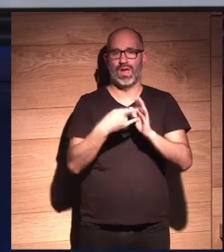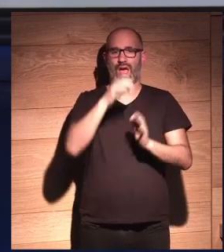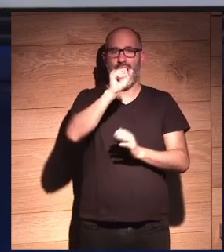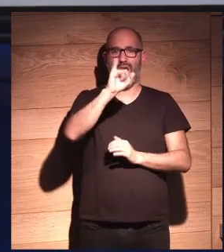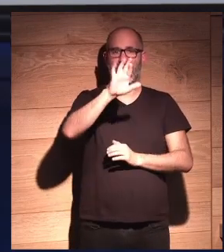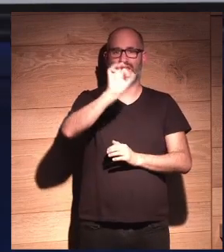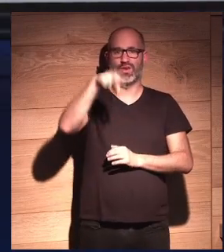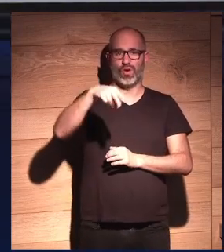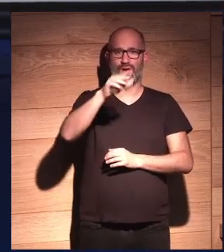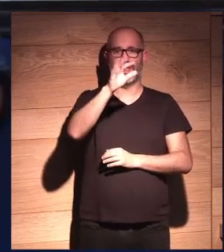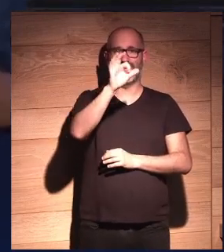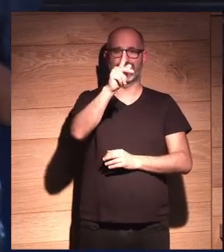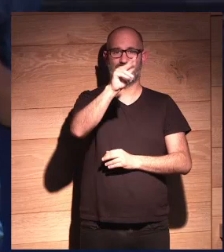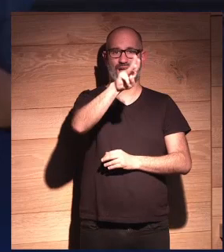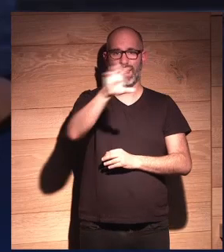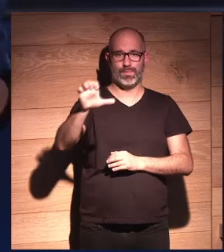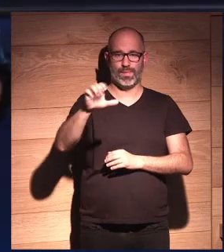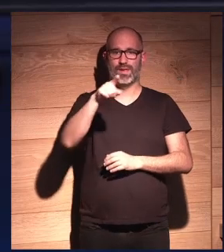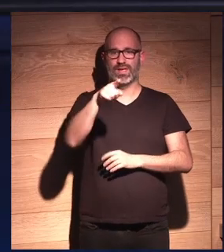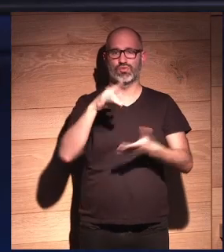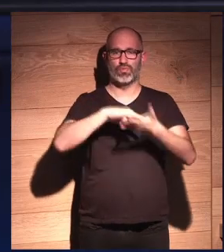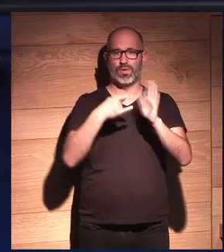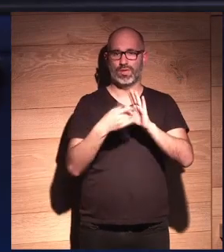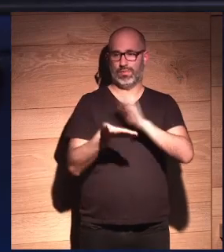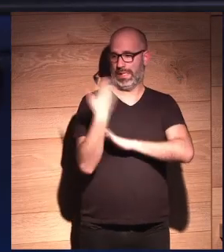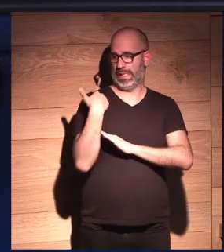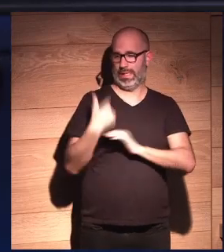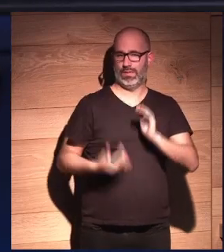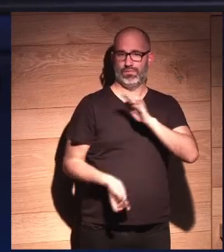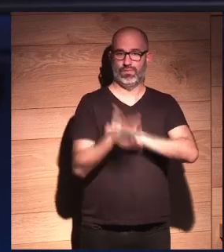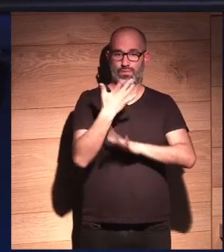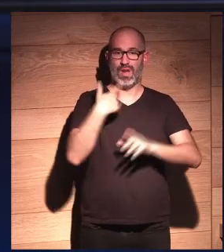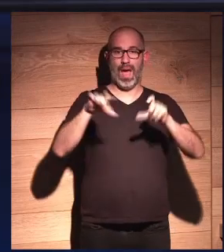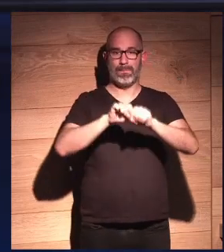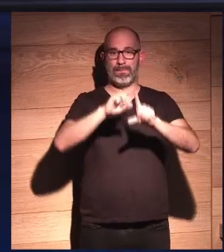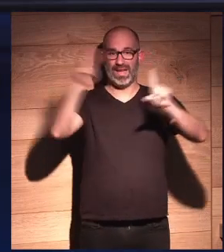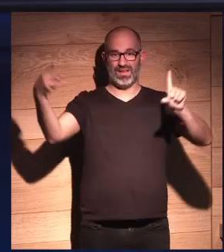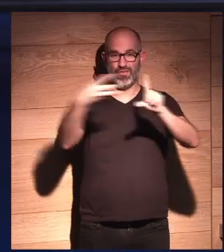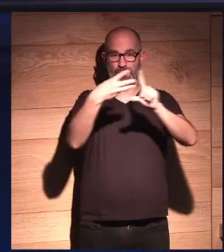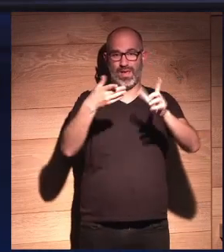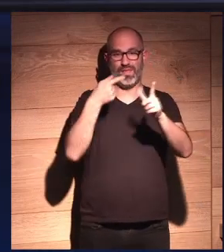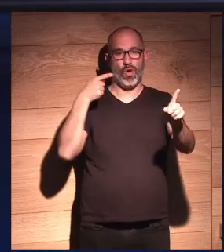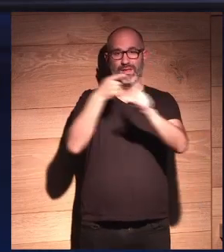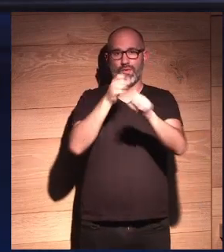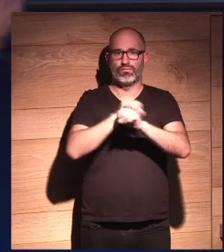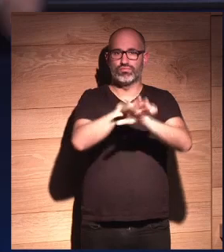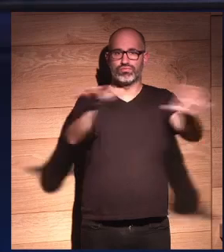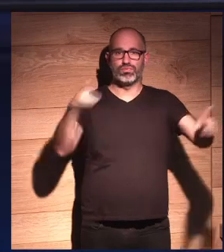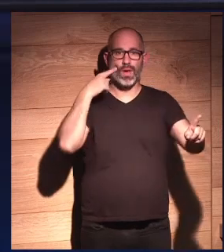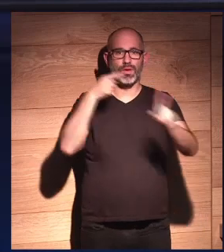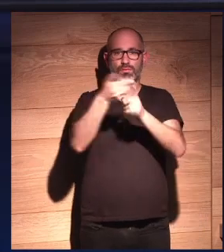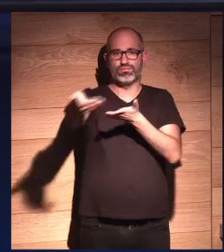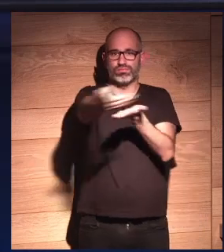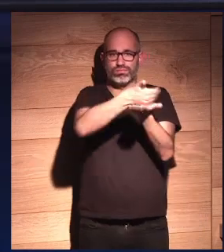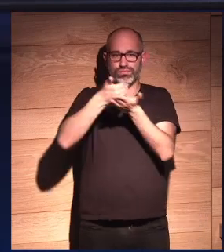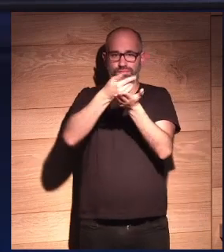proyecto aleatorio. Iron Sky, para que os deis cuenta, es un proyecto que se lanzó en una plataforma de crowdfunding que se llama Indiegogo. ¿Qué hicieron esta gente? Esta gente